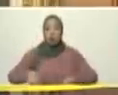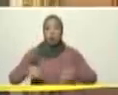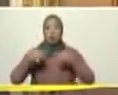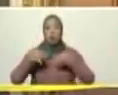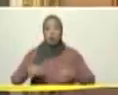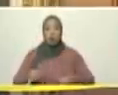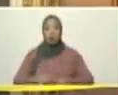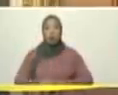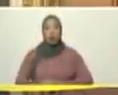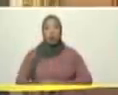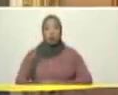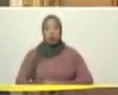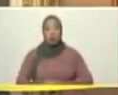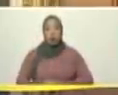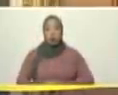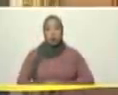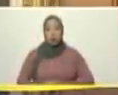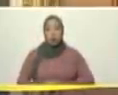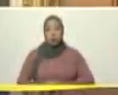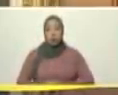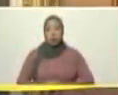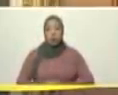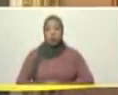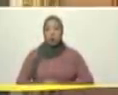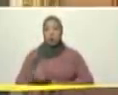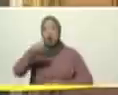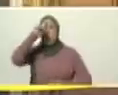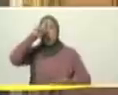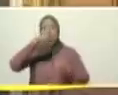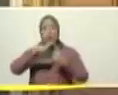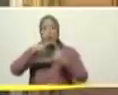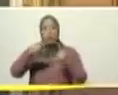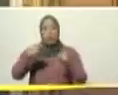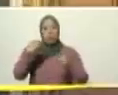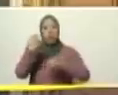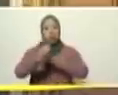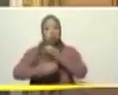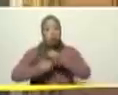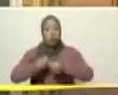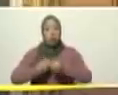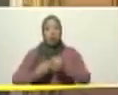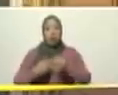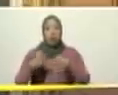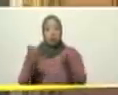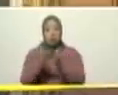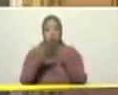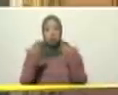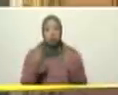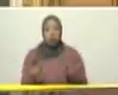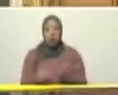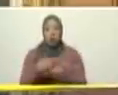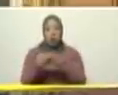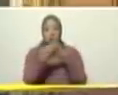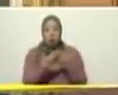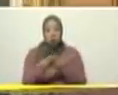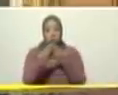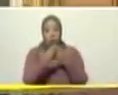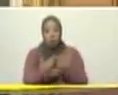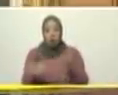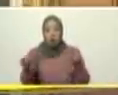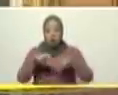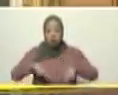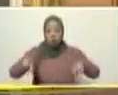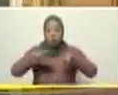perseverar en un camino, perseverar, construir, construir, acumular. Y bueno,